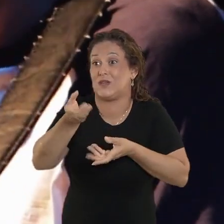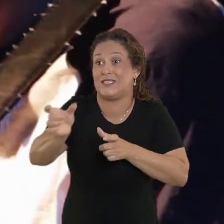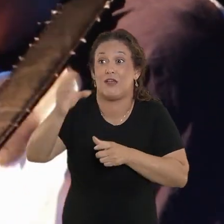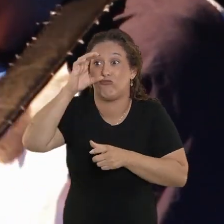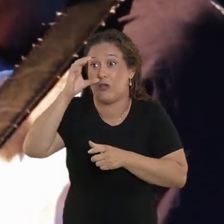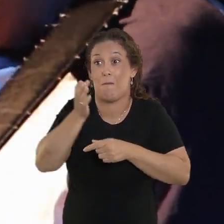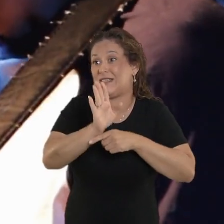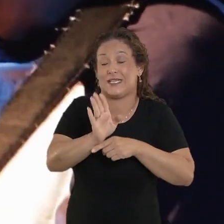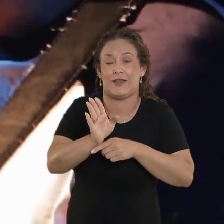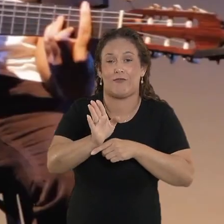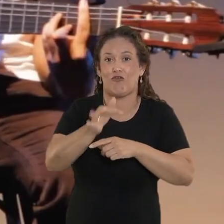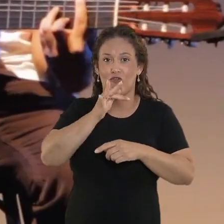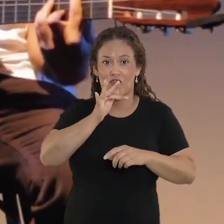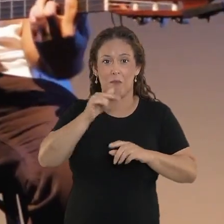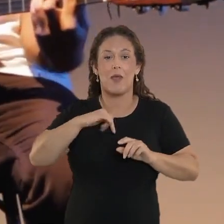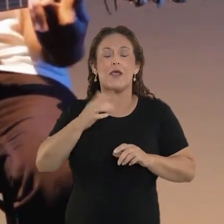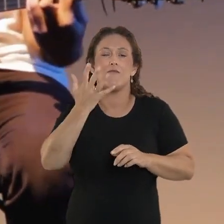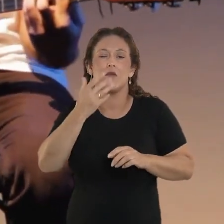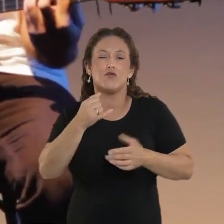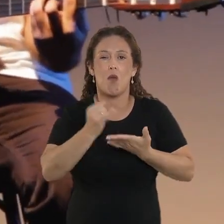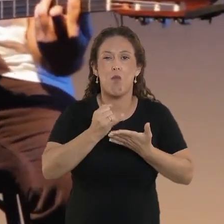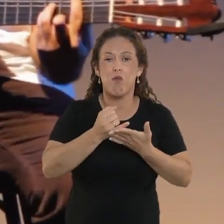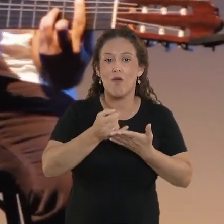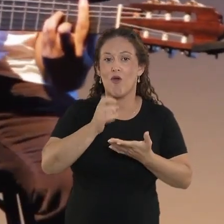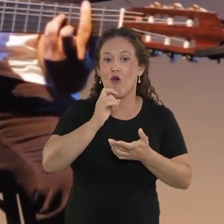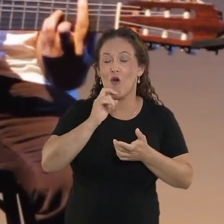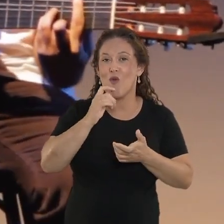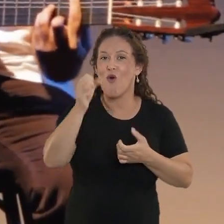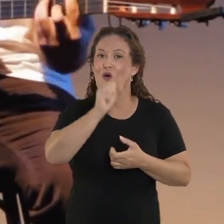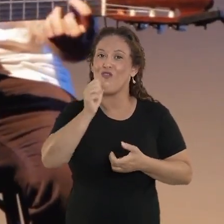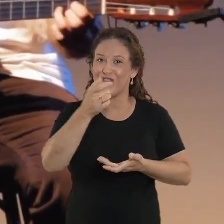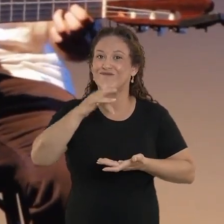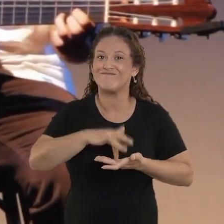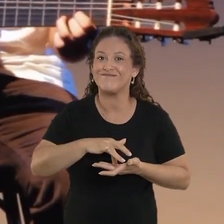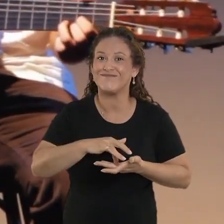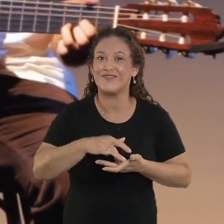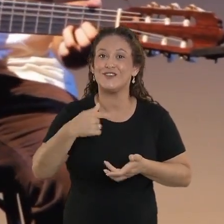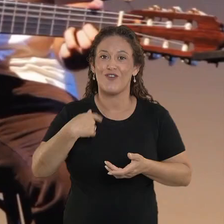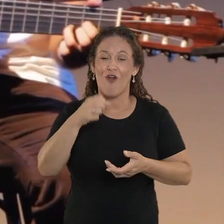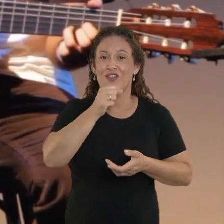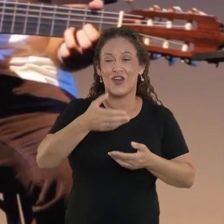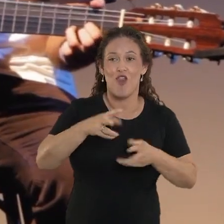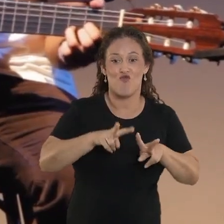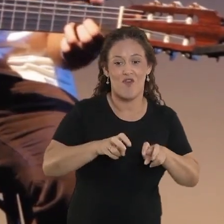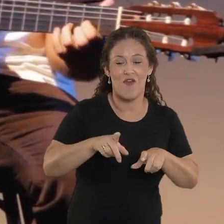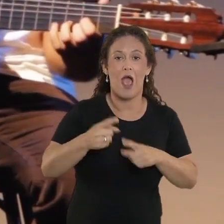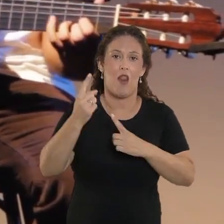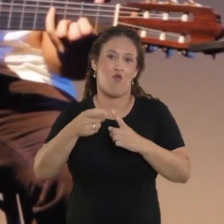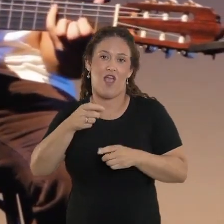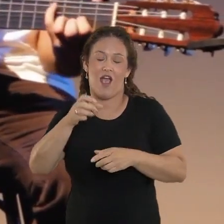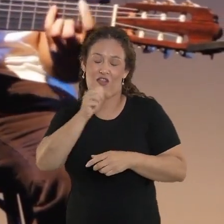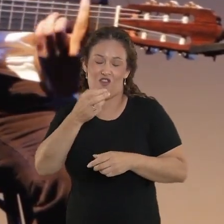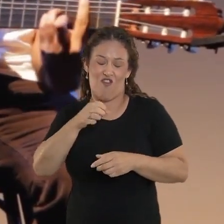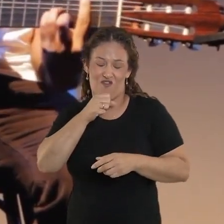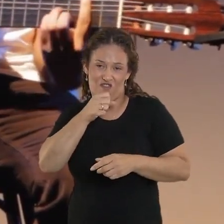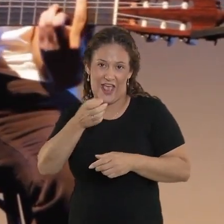todavía presentadas, pero que sí que me gusta tantearlas y testearlas en conciertos, así que haré canciones nuevas, canciones algunas